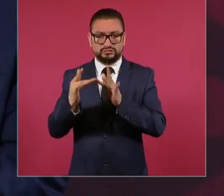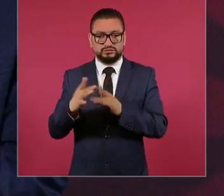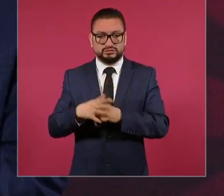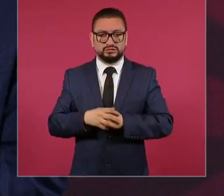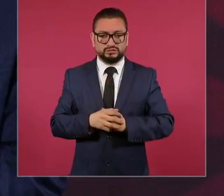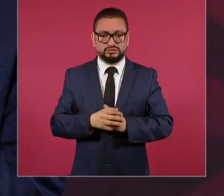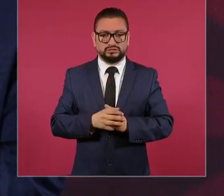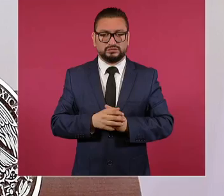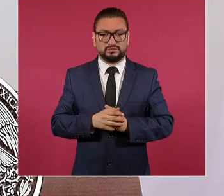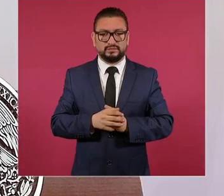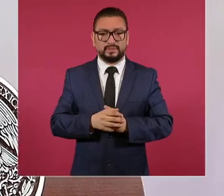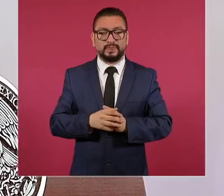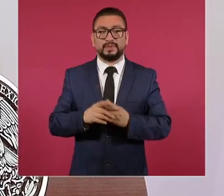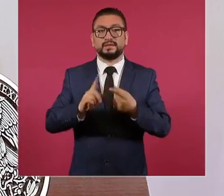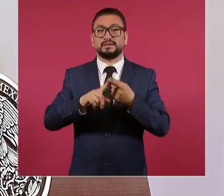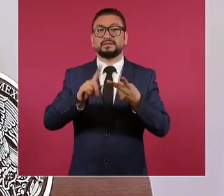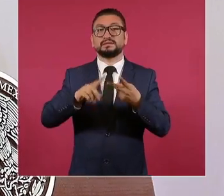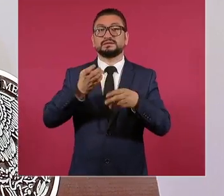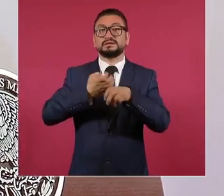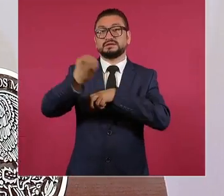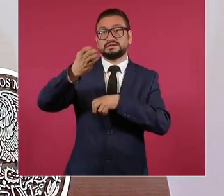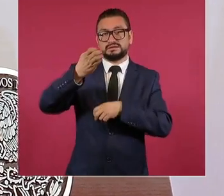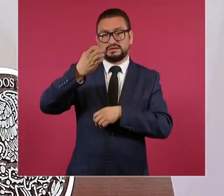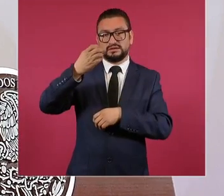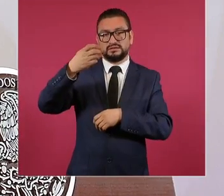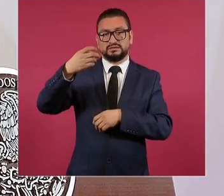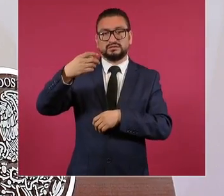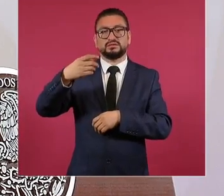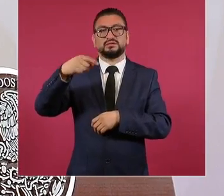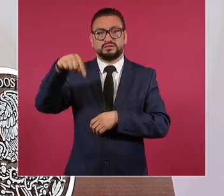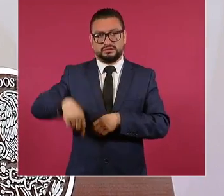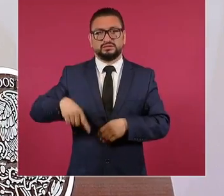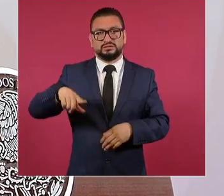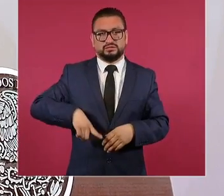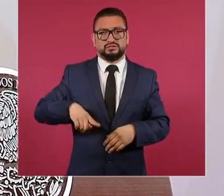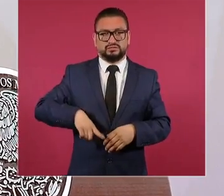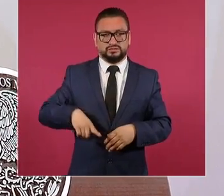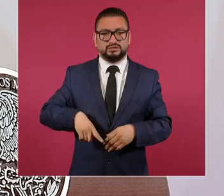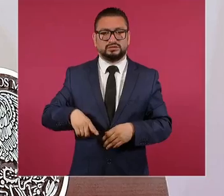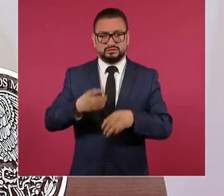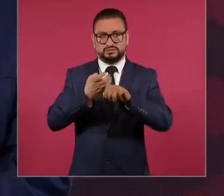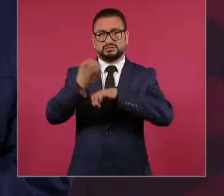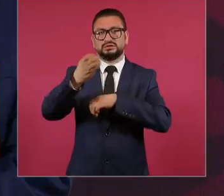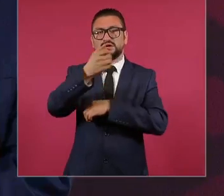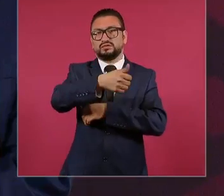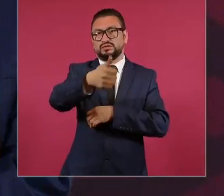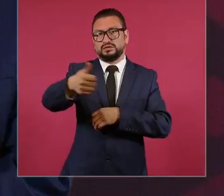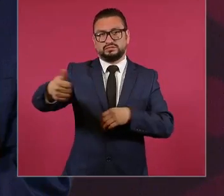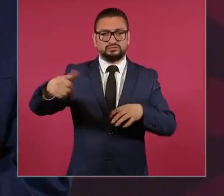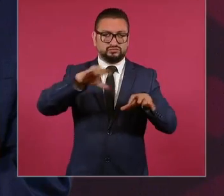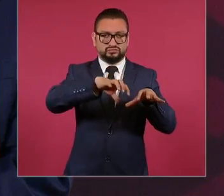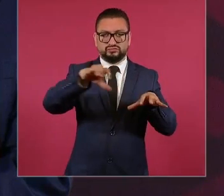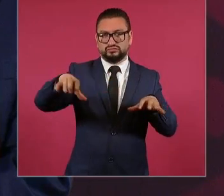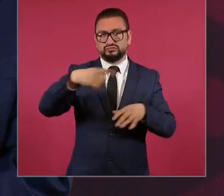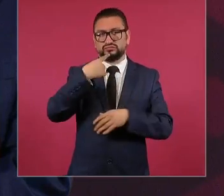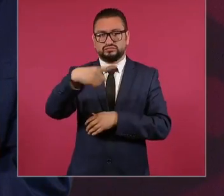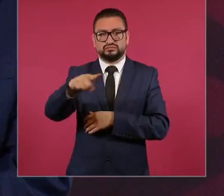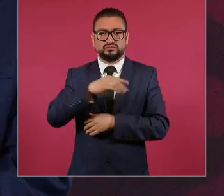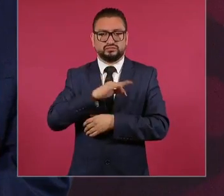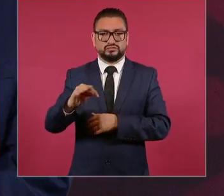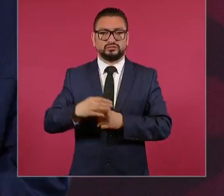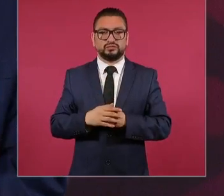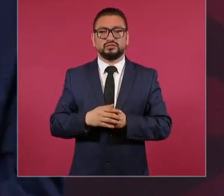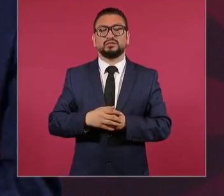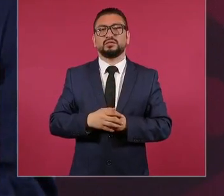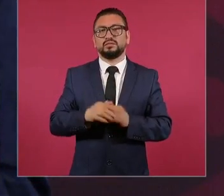si son estatales es al gobierno que corresponde, el